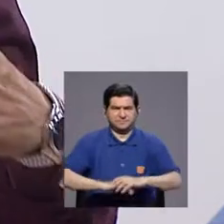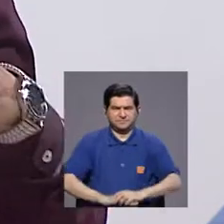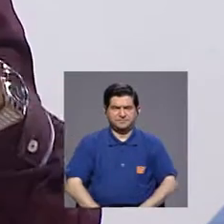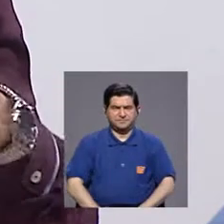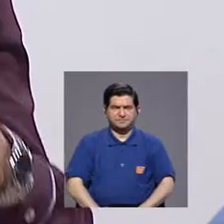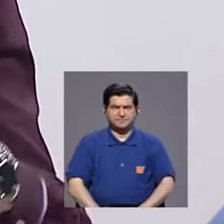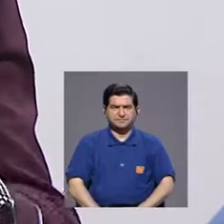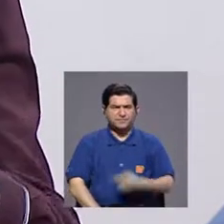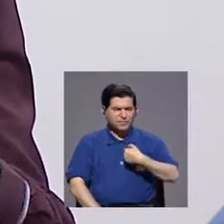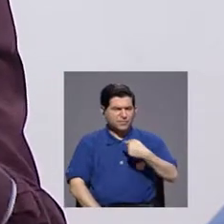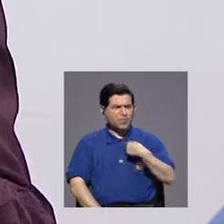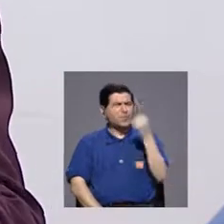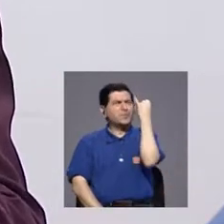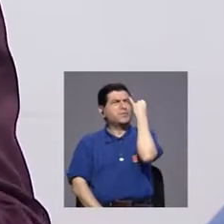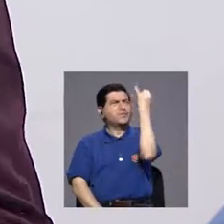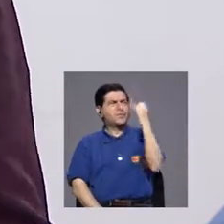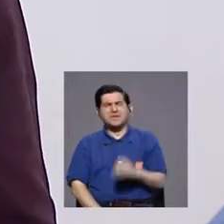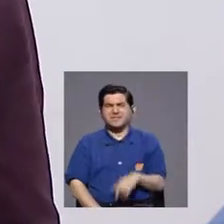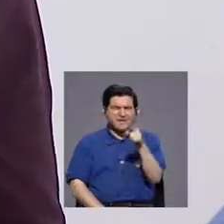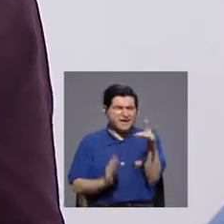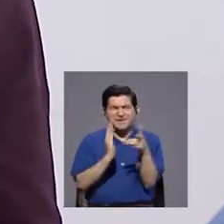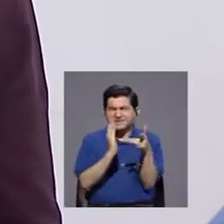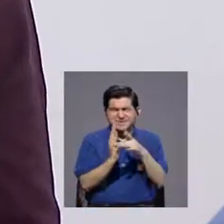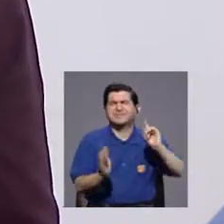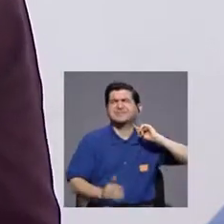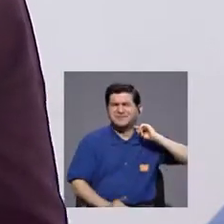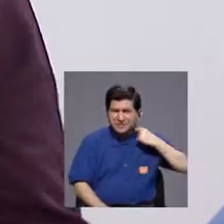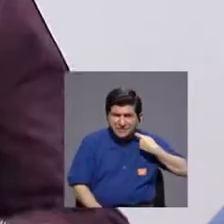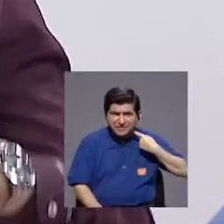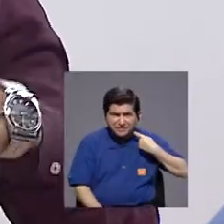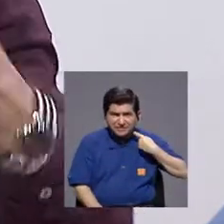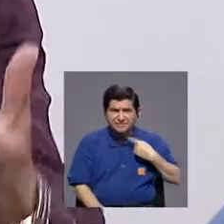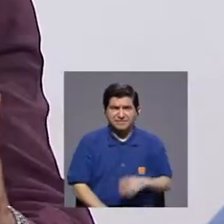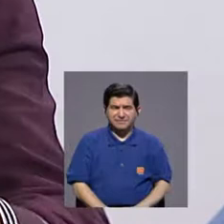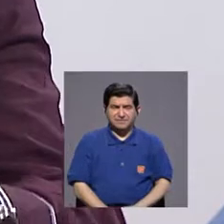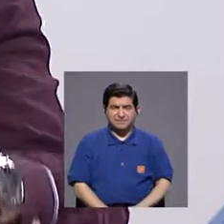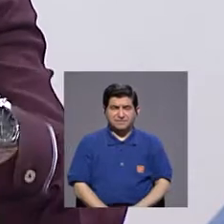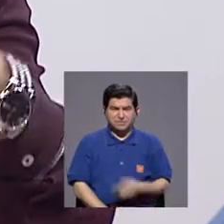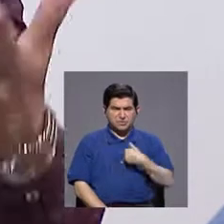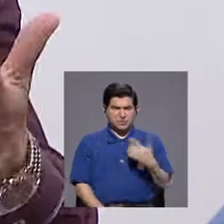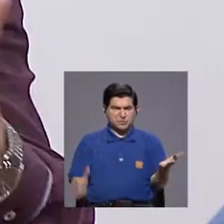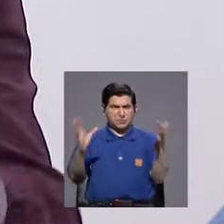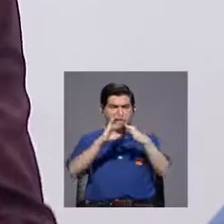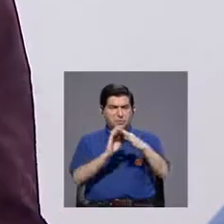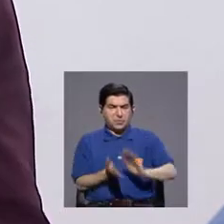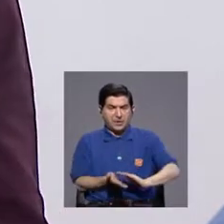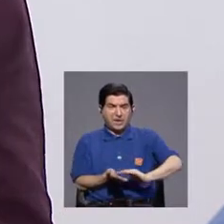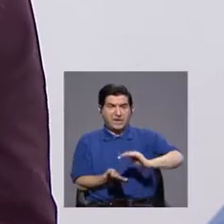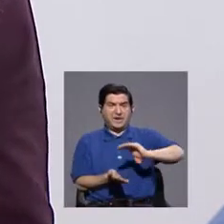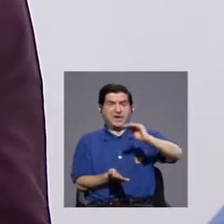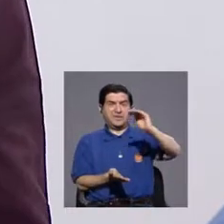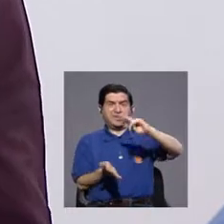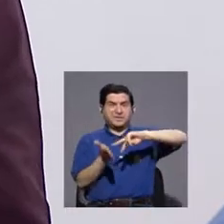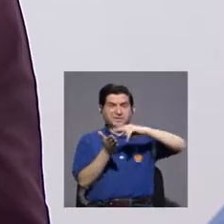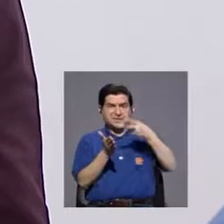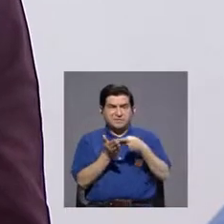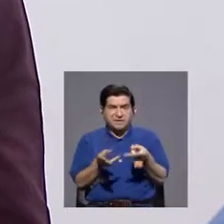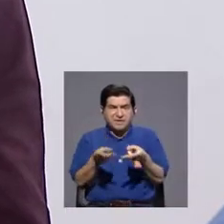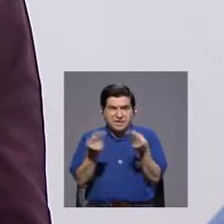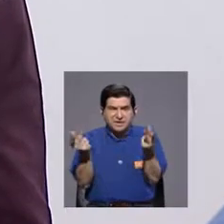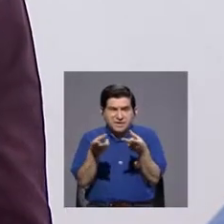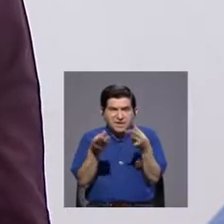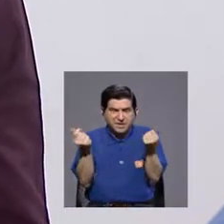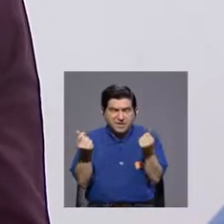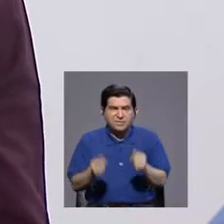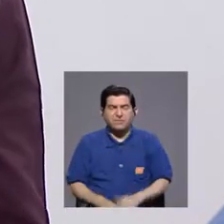uno tiene la impresión de que sus tecnología muy cara y obviamente que la asocia con un incremento en los costos de producción